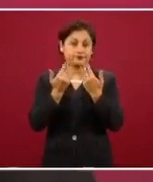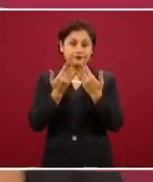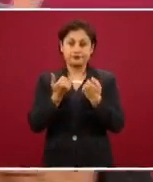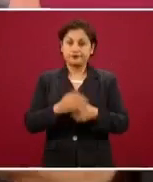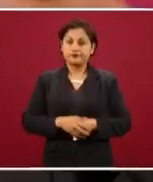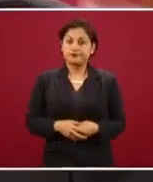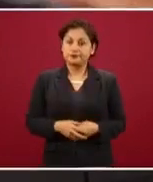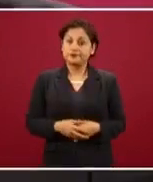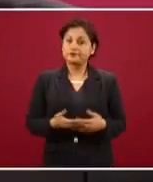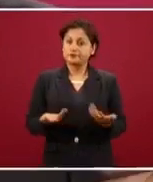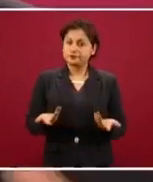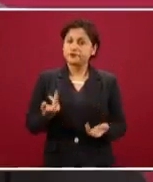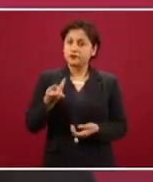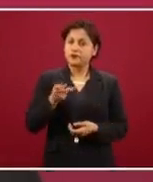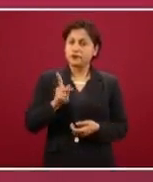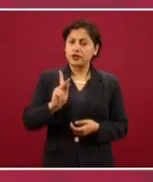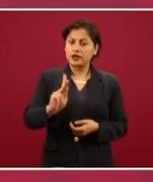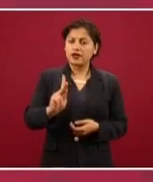Afortunadamente, la mayoría